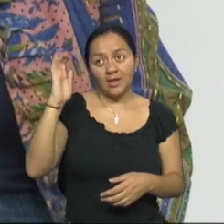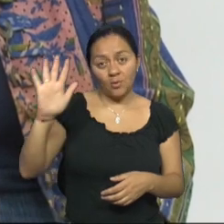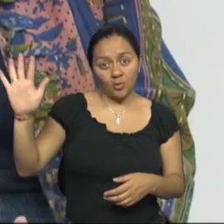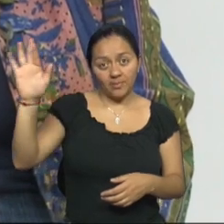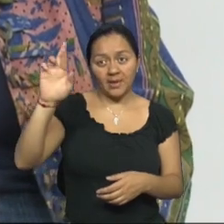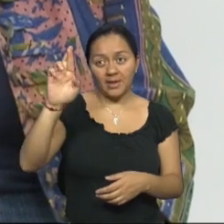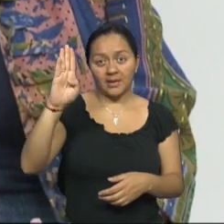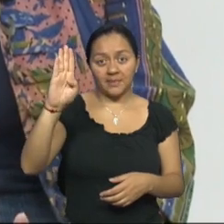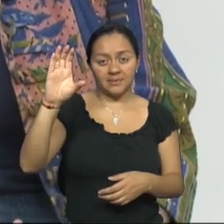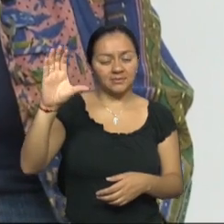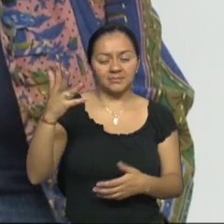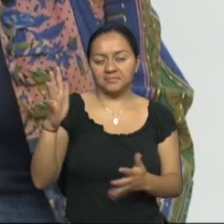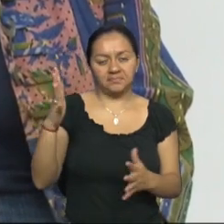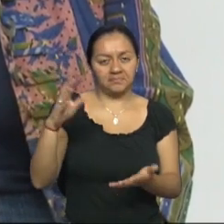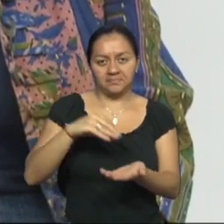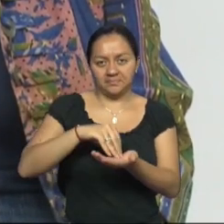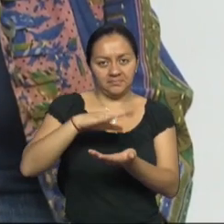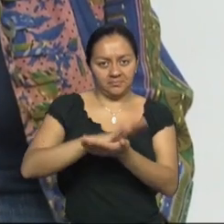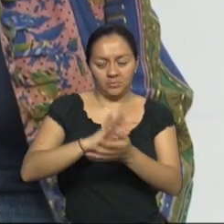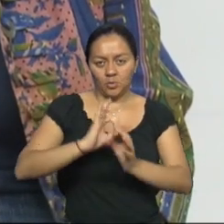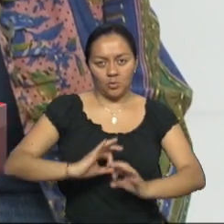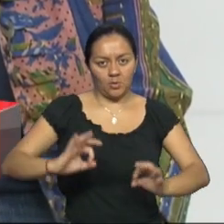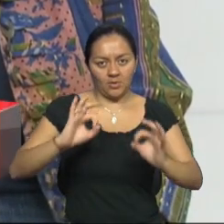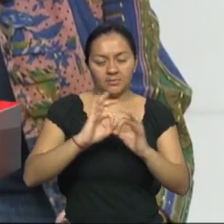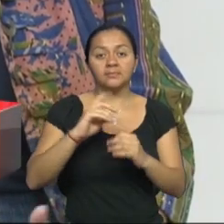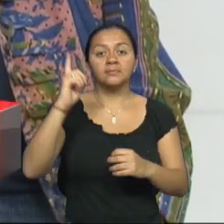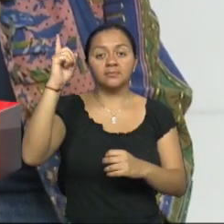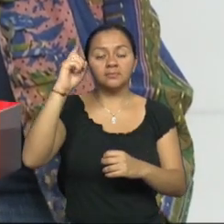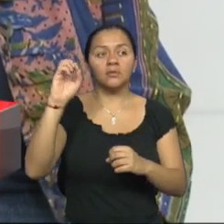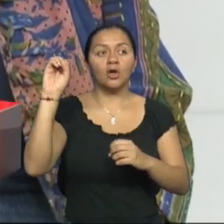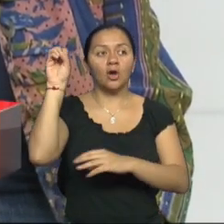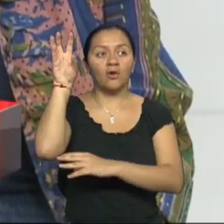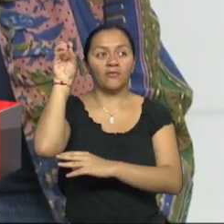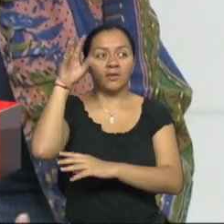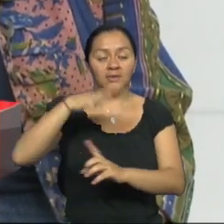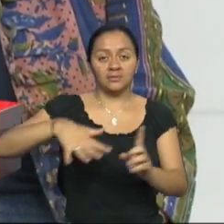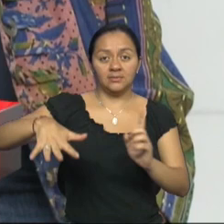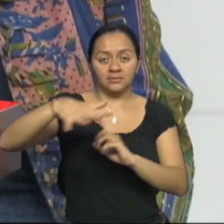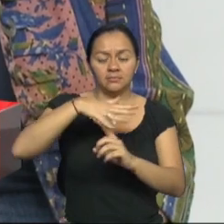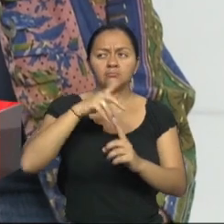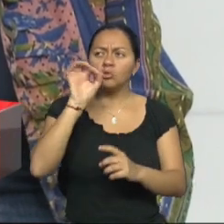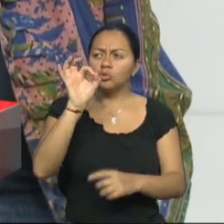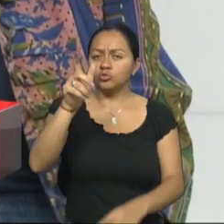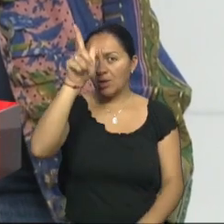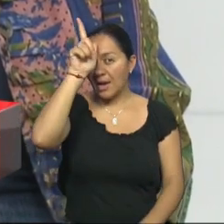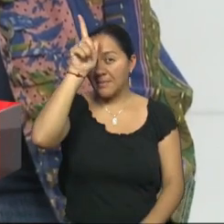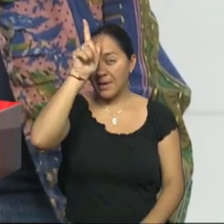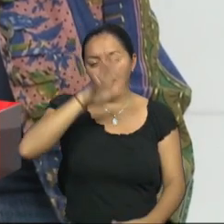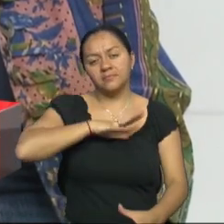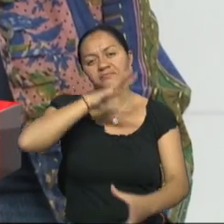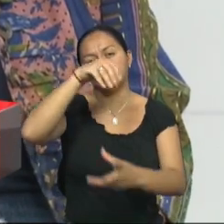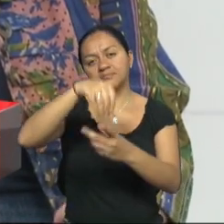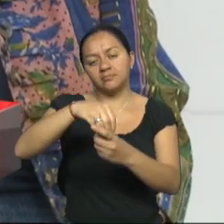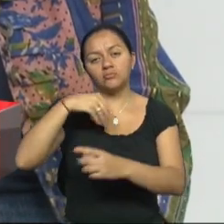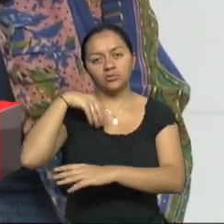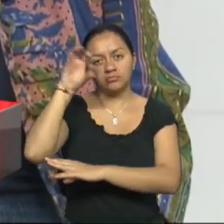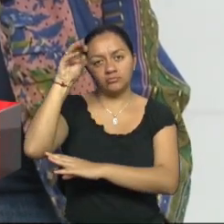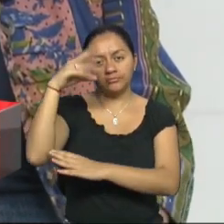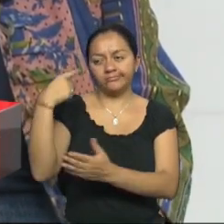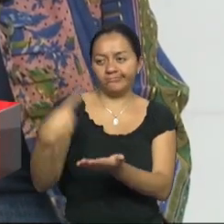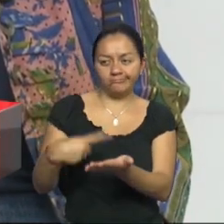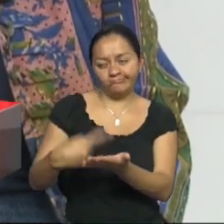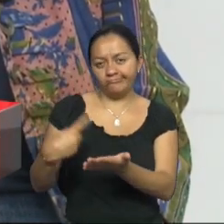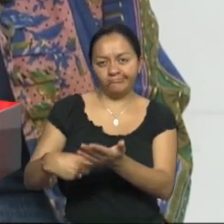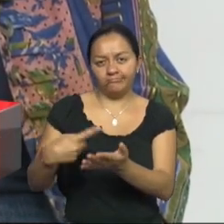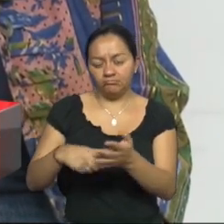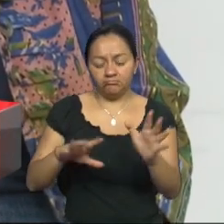vez fui invitada a una conferencia con parlamentarios en Alemania donde exactamente discutimos esa temática y